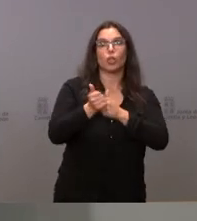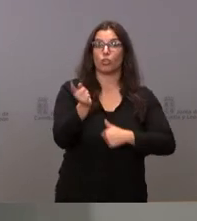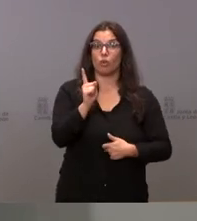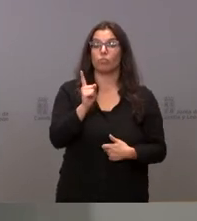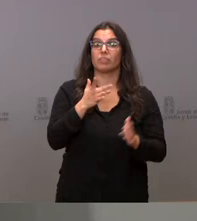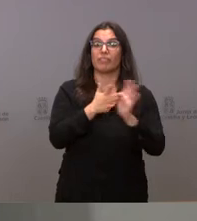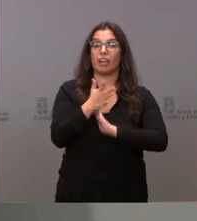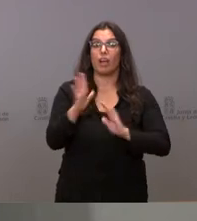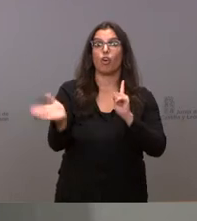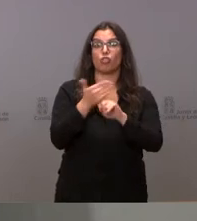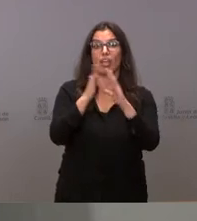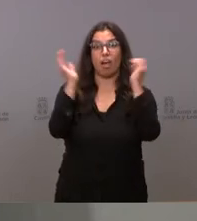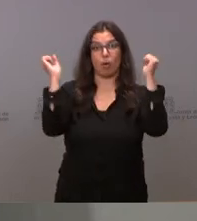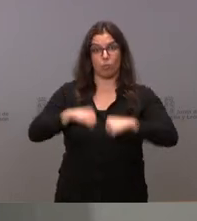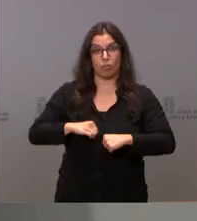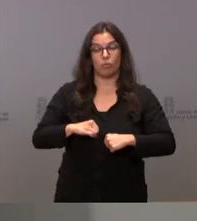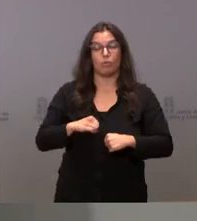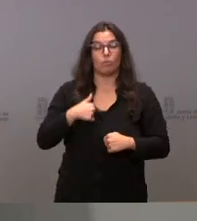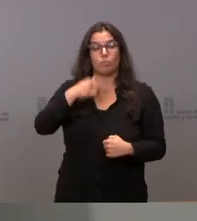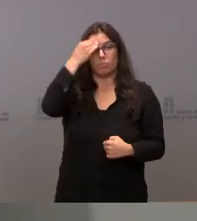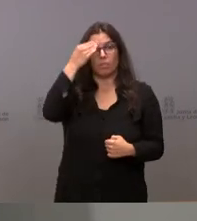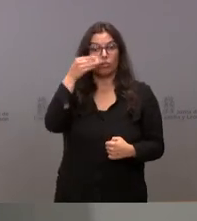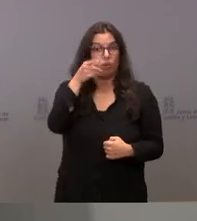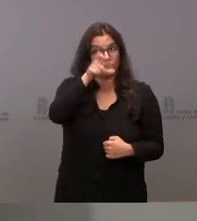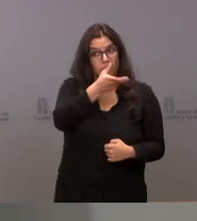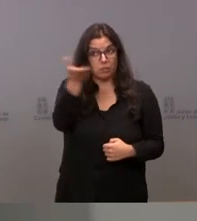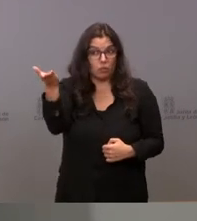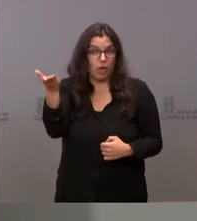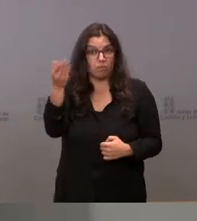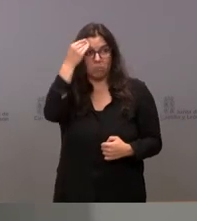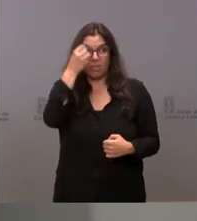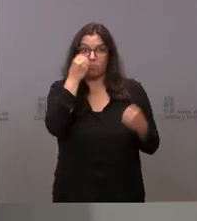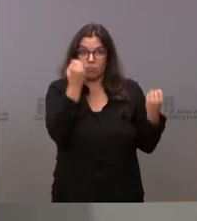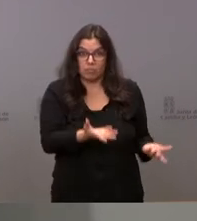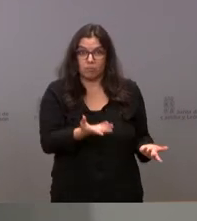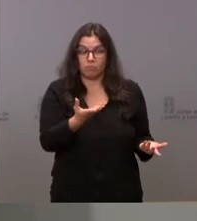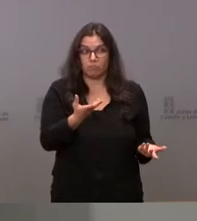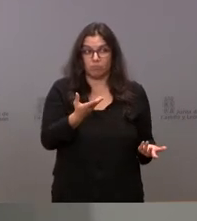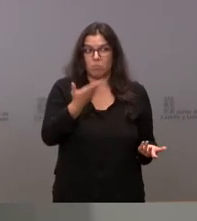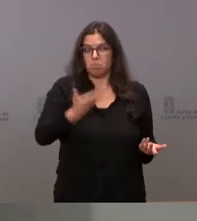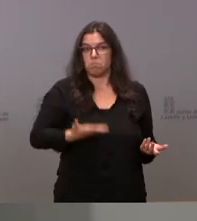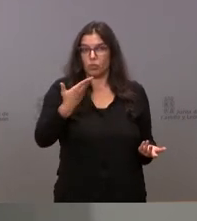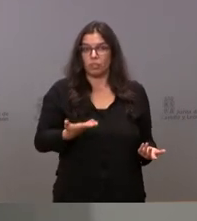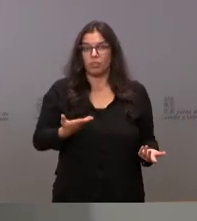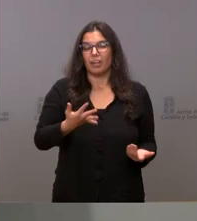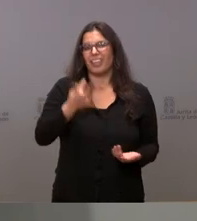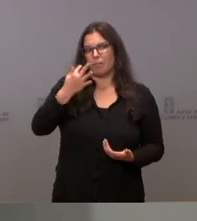acuerdos. Creo que eso es lo que los ciudadanos valoran y además estamos convencidos de que ese acuerdo se va a dar